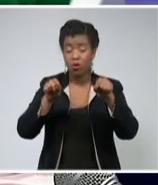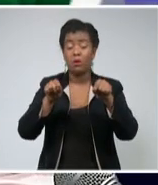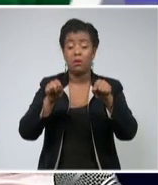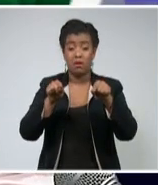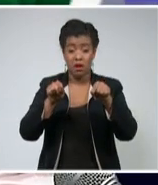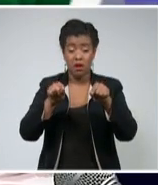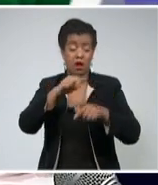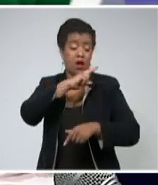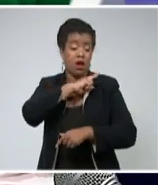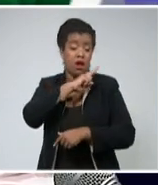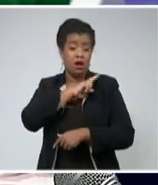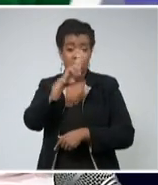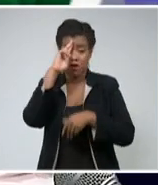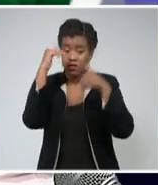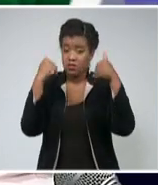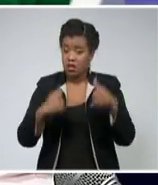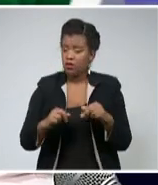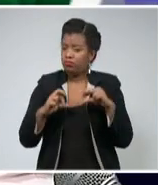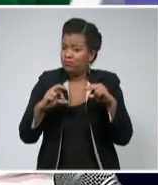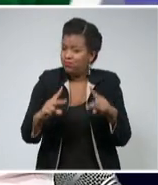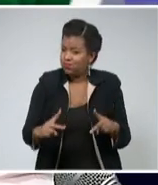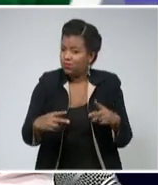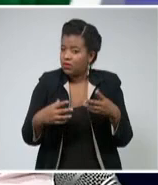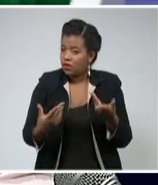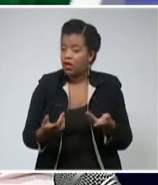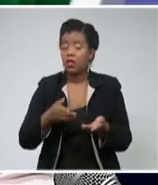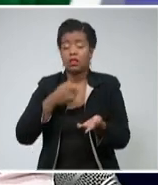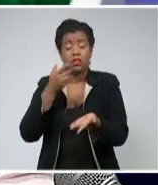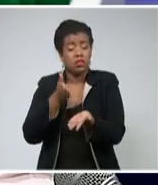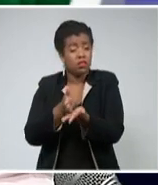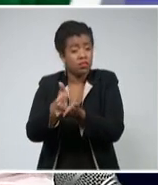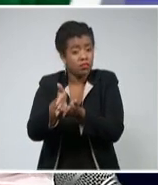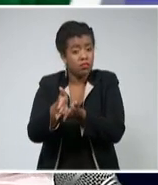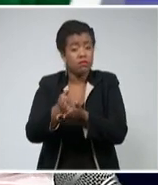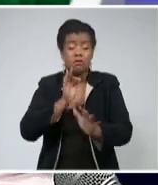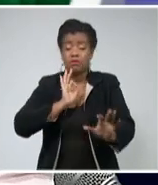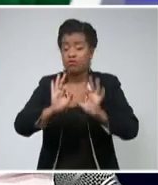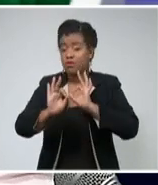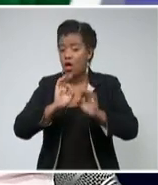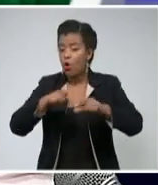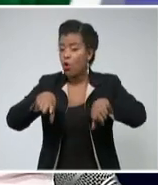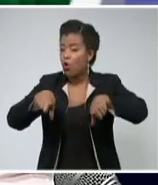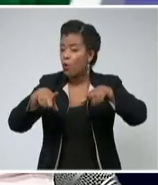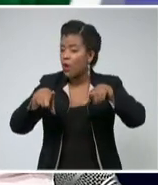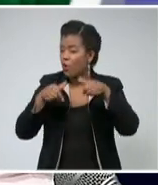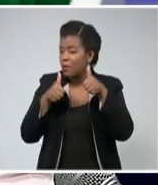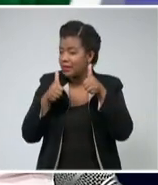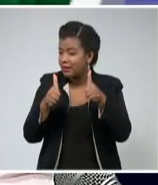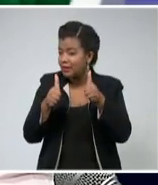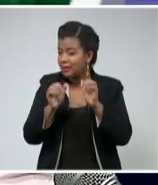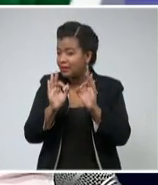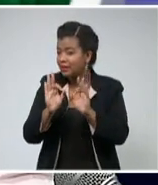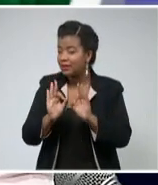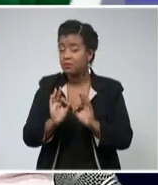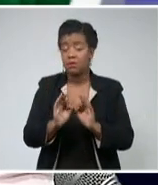las autoridades sanitarias reiteran el llamado a continuar cuidándonos y cumplir estrictamente los protocolos de